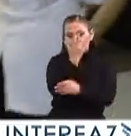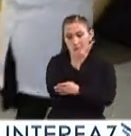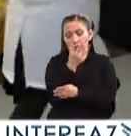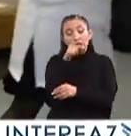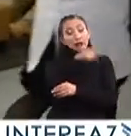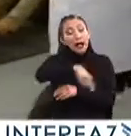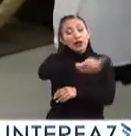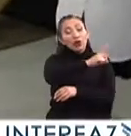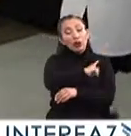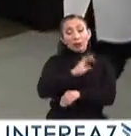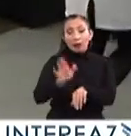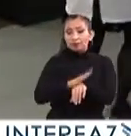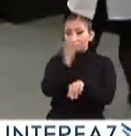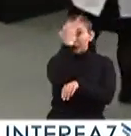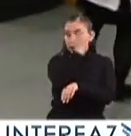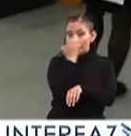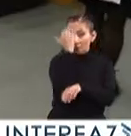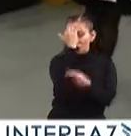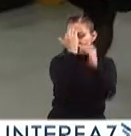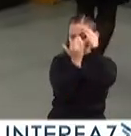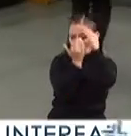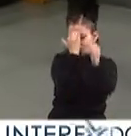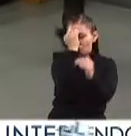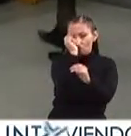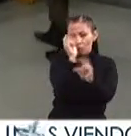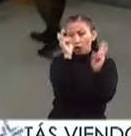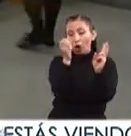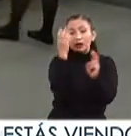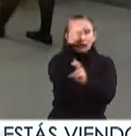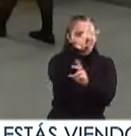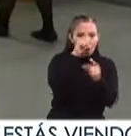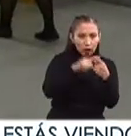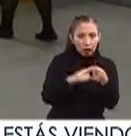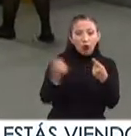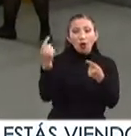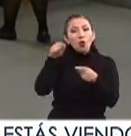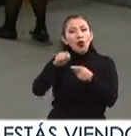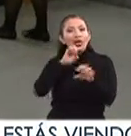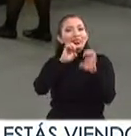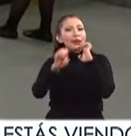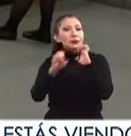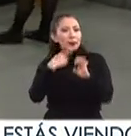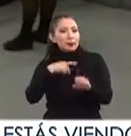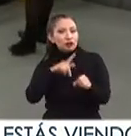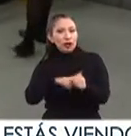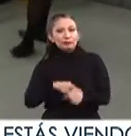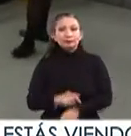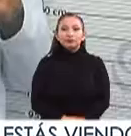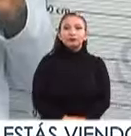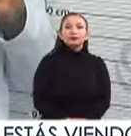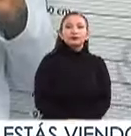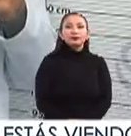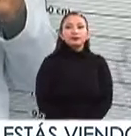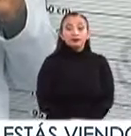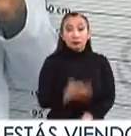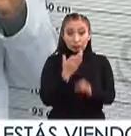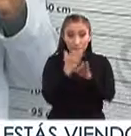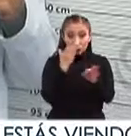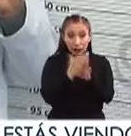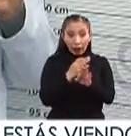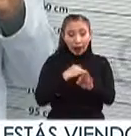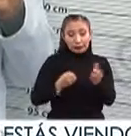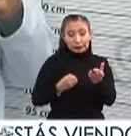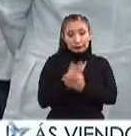los cuales deben aprobar un examen de conocimientos, uno psicológico y una entrevista personalizada. A la fecha,